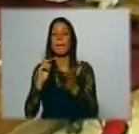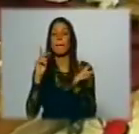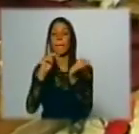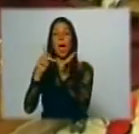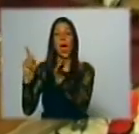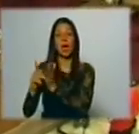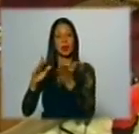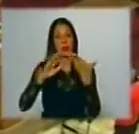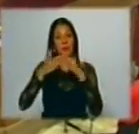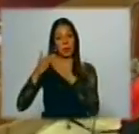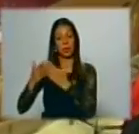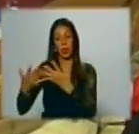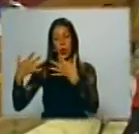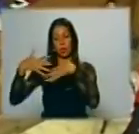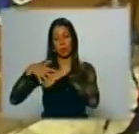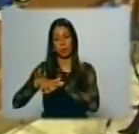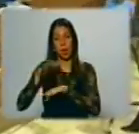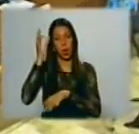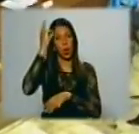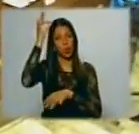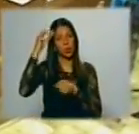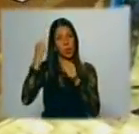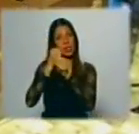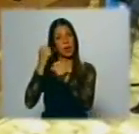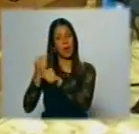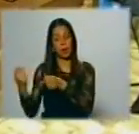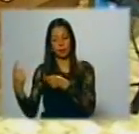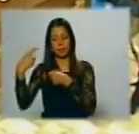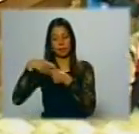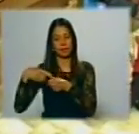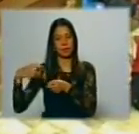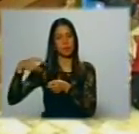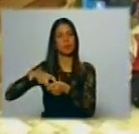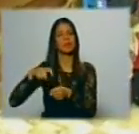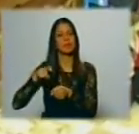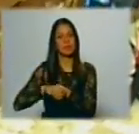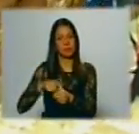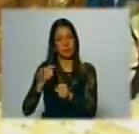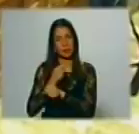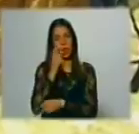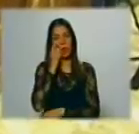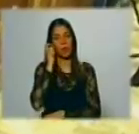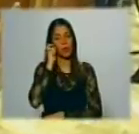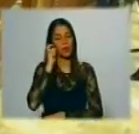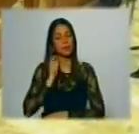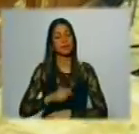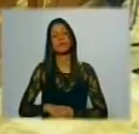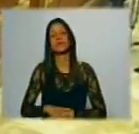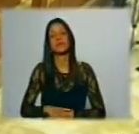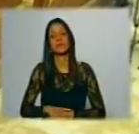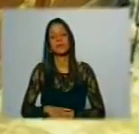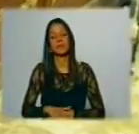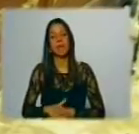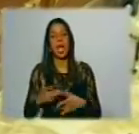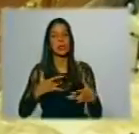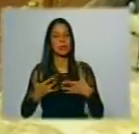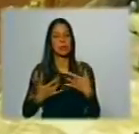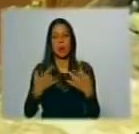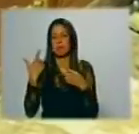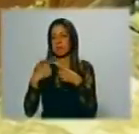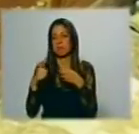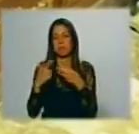e integración de los consejos productivos de trabajadoras y trabajadores en las actividades